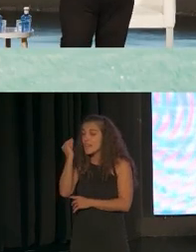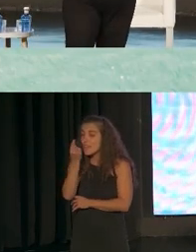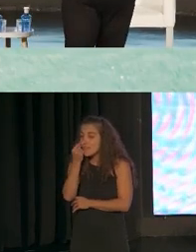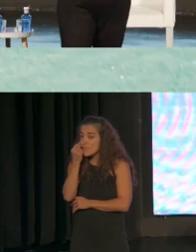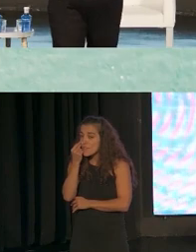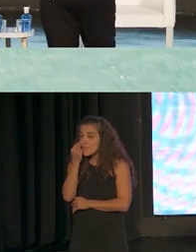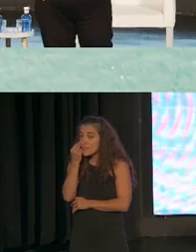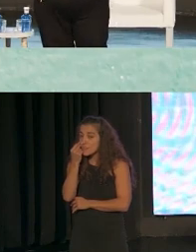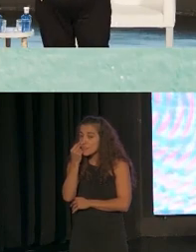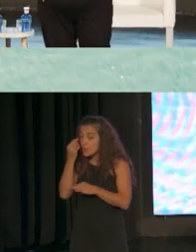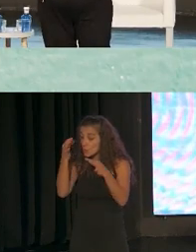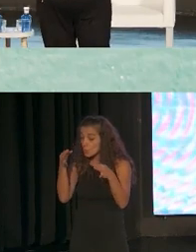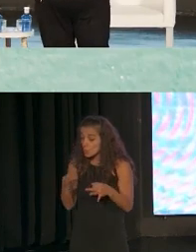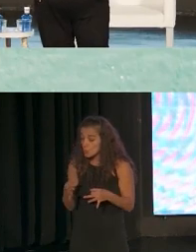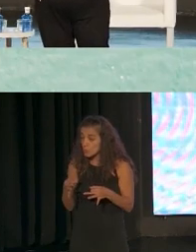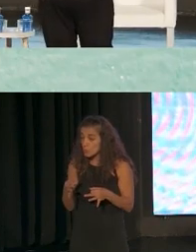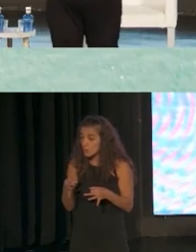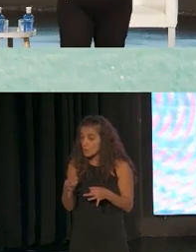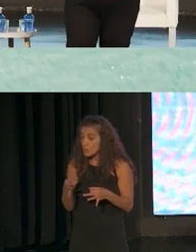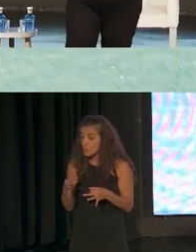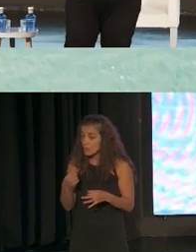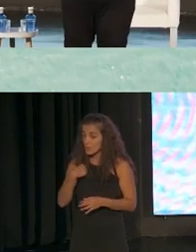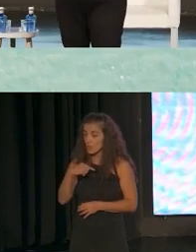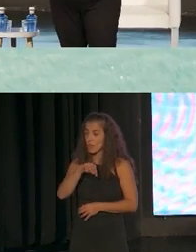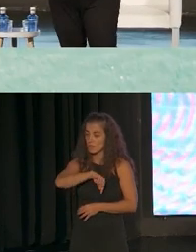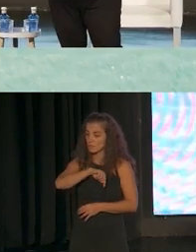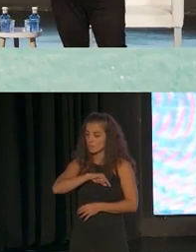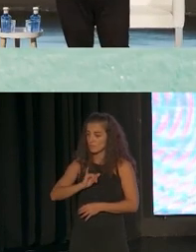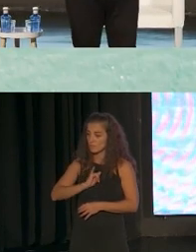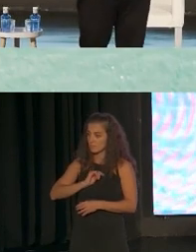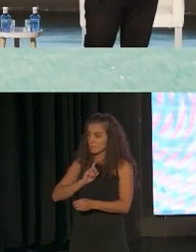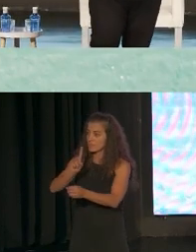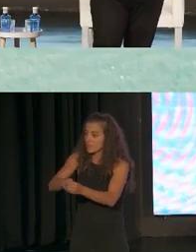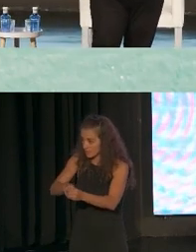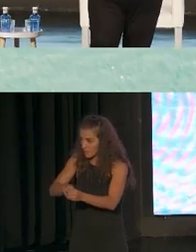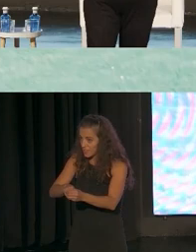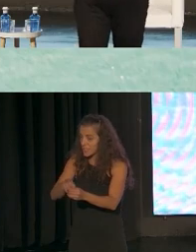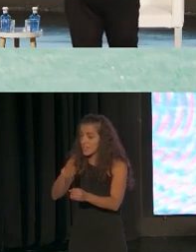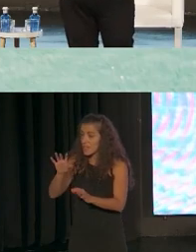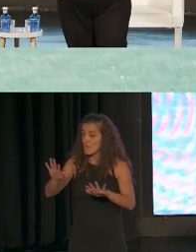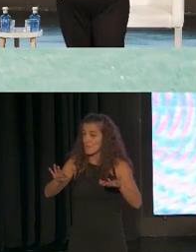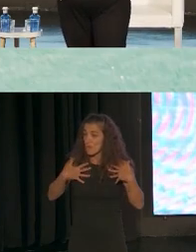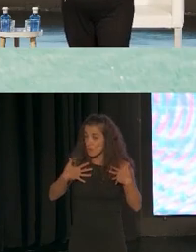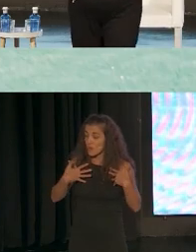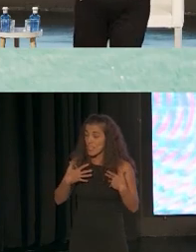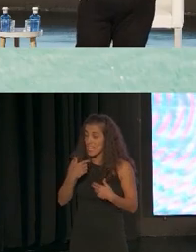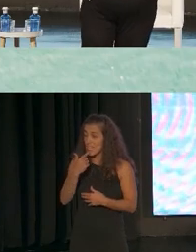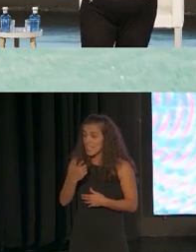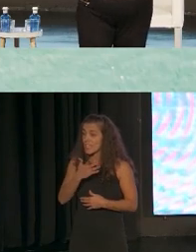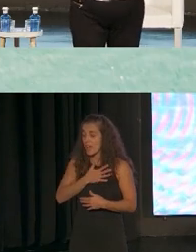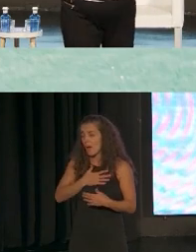el justo el la pertenencia a un colectivo y de repente dije que quería transformar